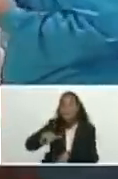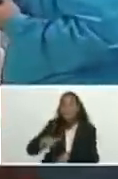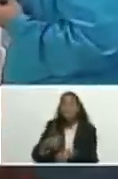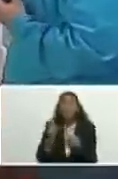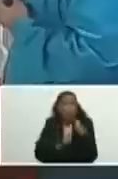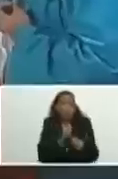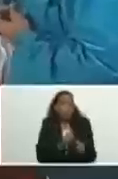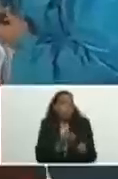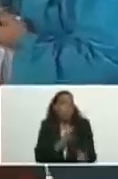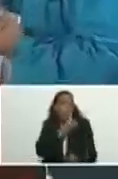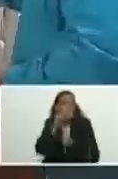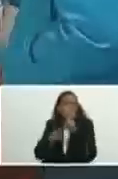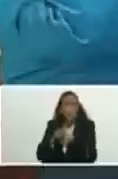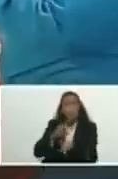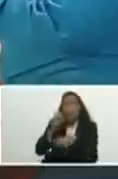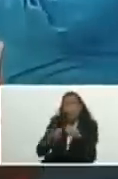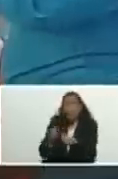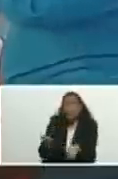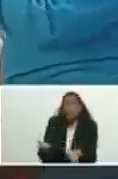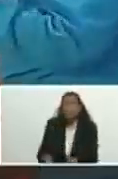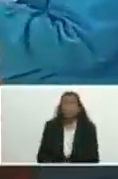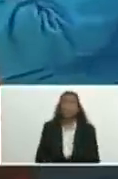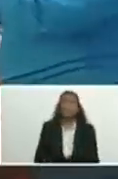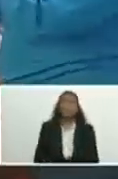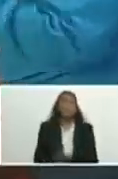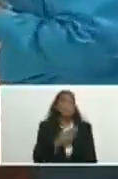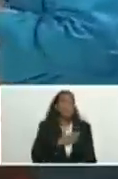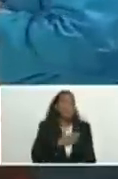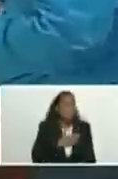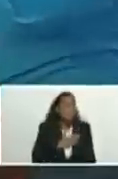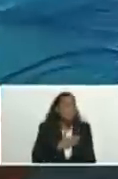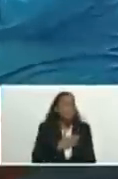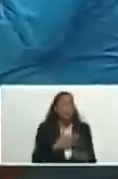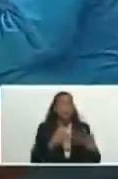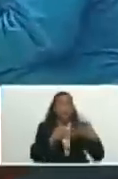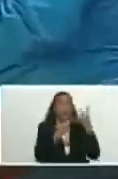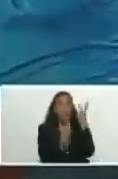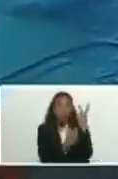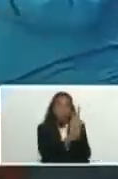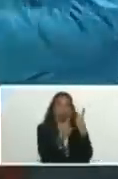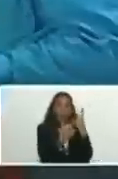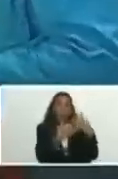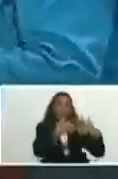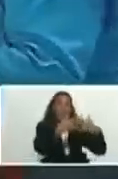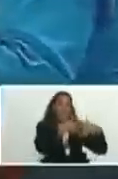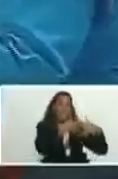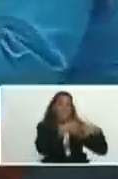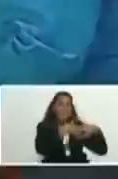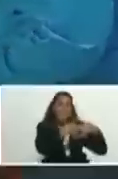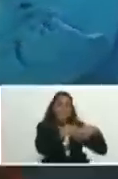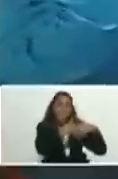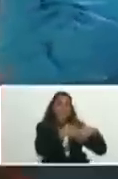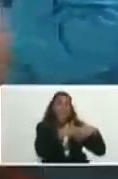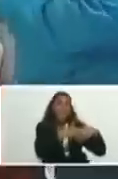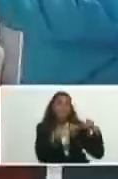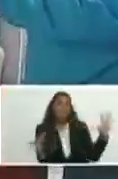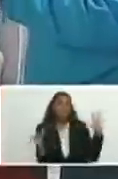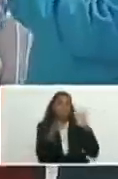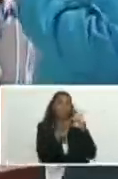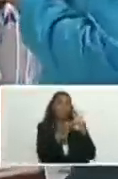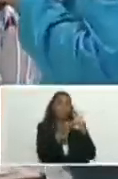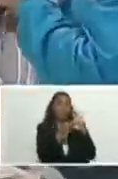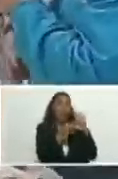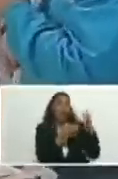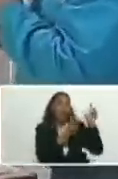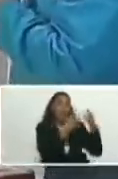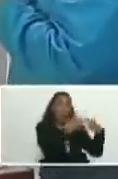¿Cómo hicieron? ¿Ah? ¿Cómo hicieron? Bueno, nos encadenamos tres empresas, dos empresas del Estado y el sector privado. ¿El encadenamiento productivo?